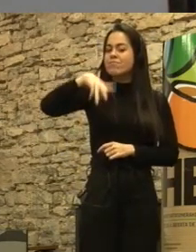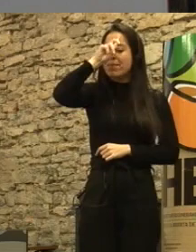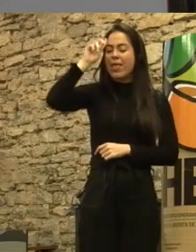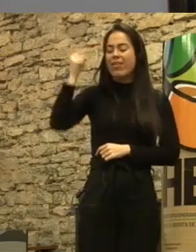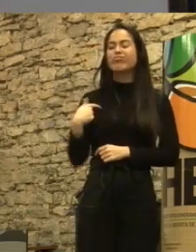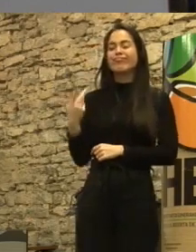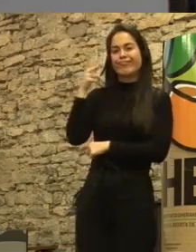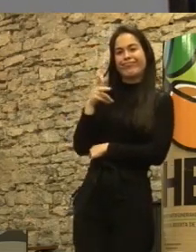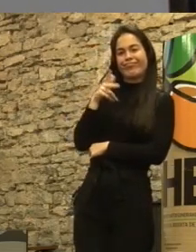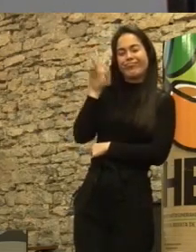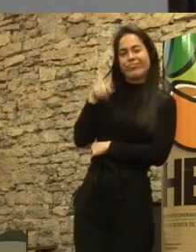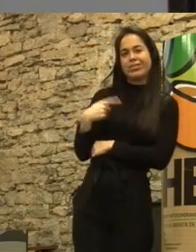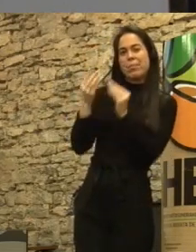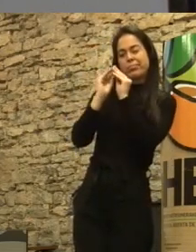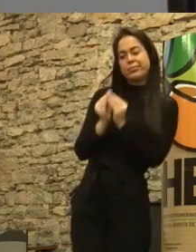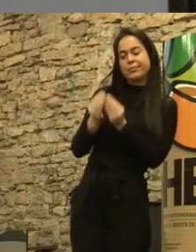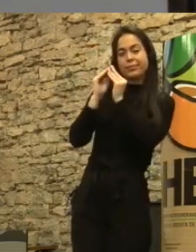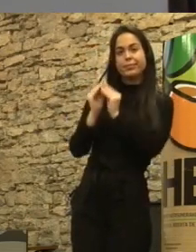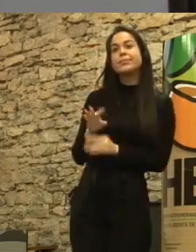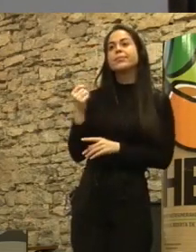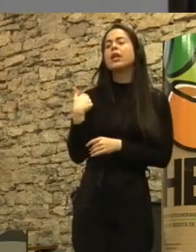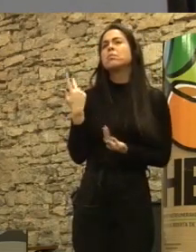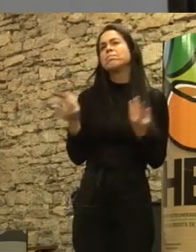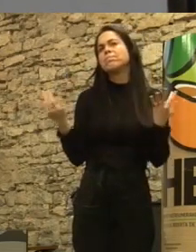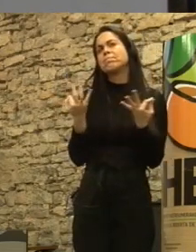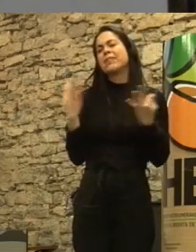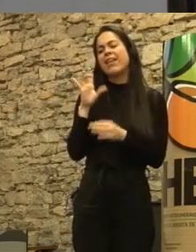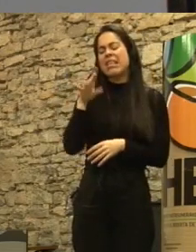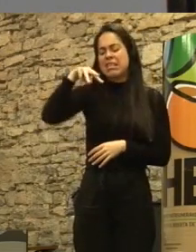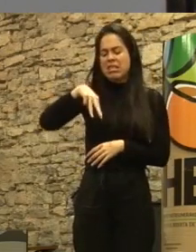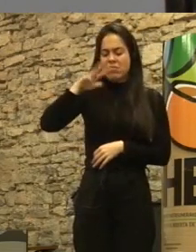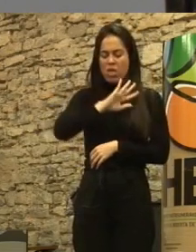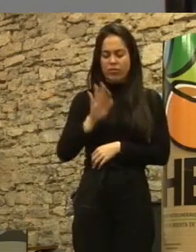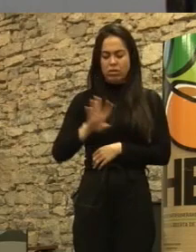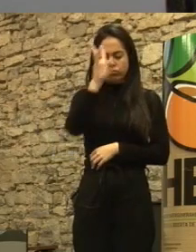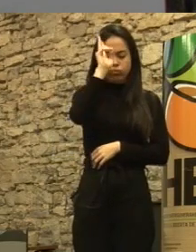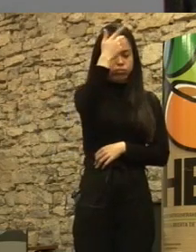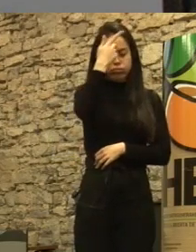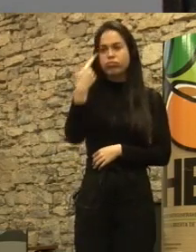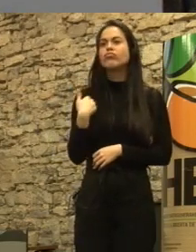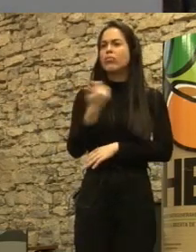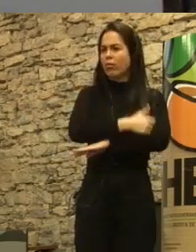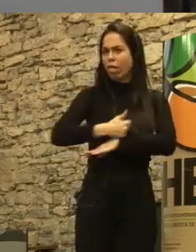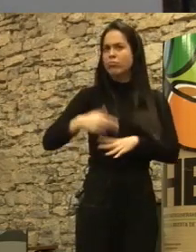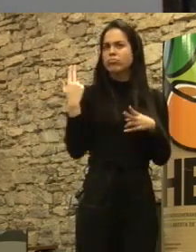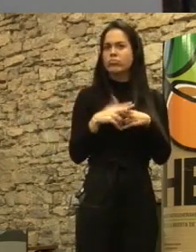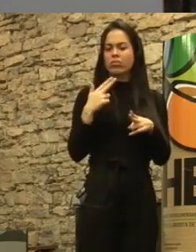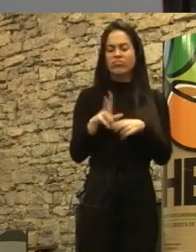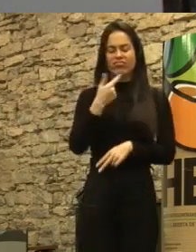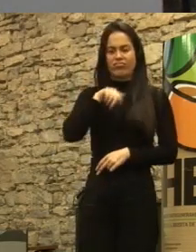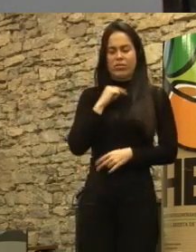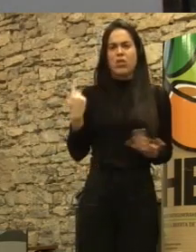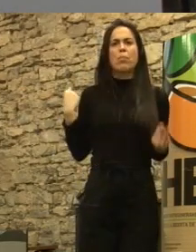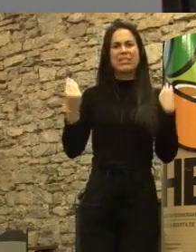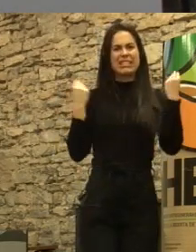cómo todo lo que pasó y todo lo que, cómo muchas personas nos convirtió realmente en ciudadanos políticos. Fuimos mucha gente que de repente decidimos, nosotros tenemos que ser